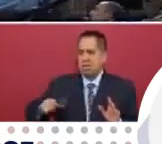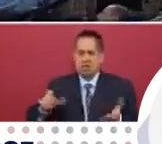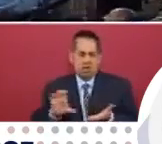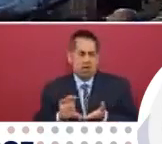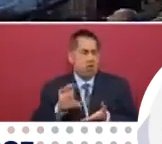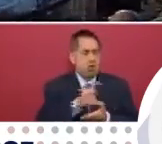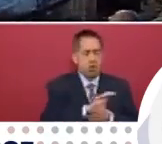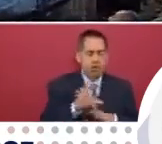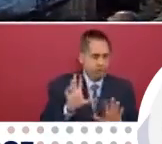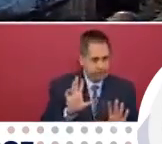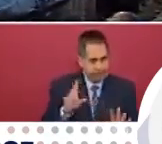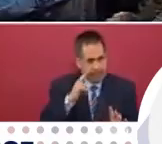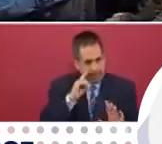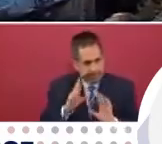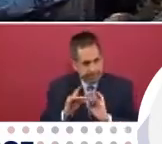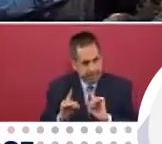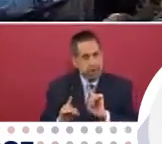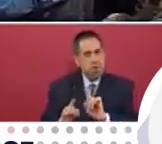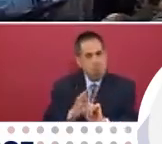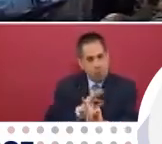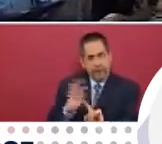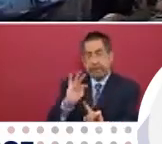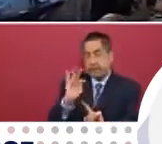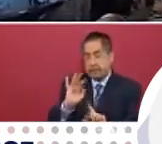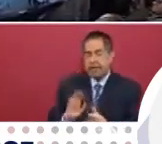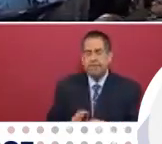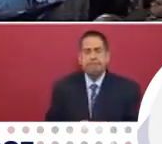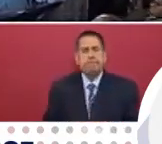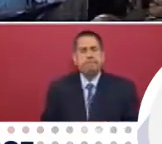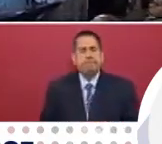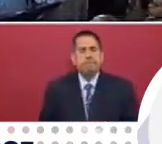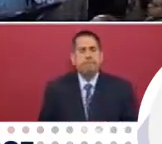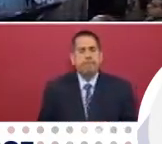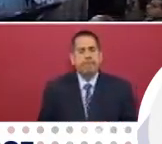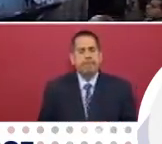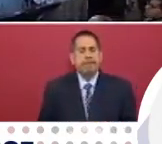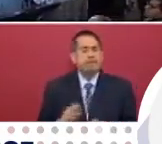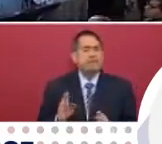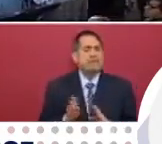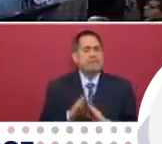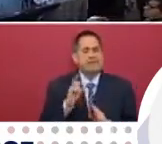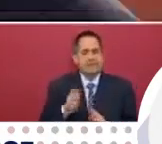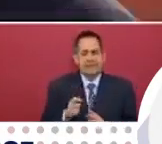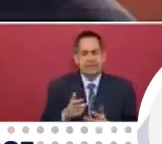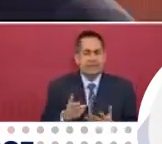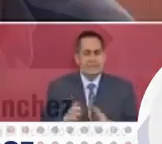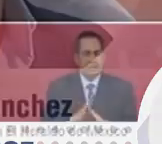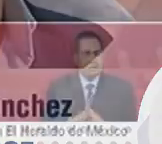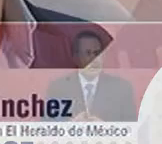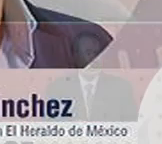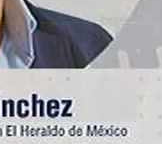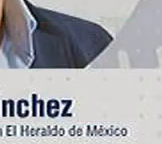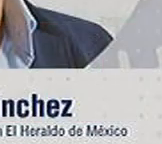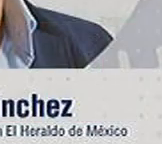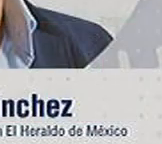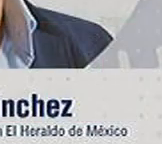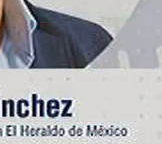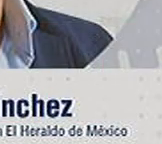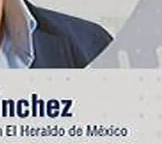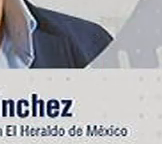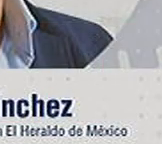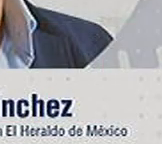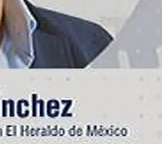porque si bien se ha... ¿O lo dicen, disculpa que te interrumpa, eso lo dice el presidente o lo dice también la auditoría?